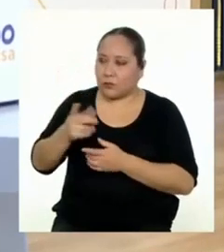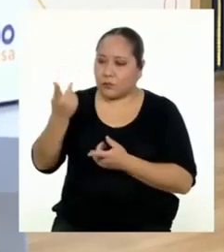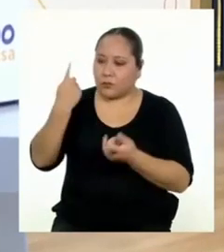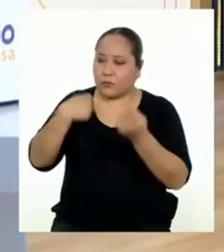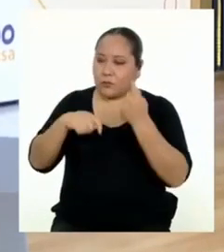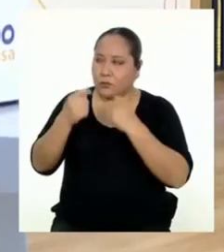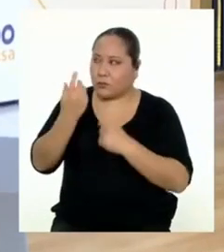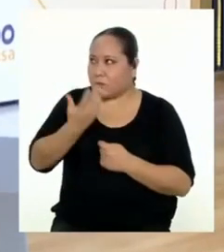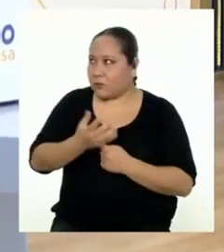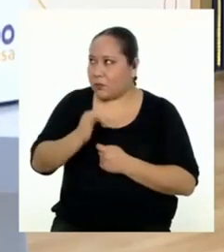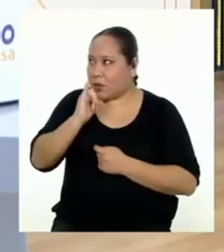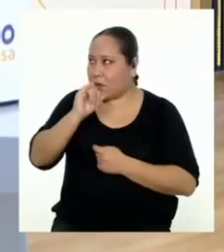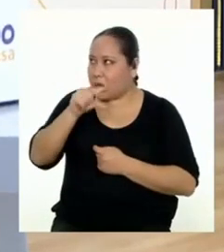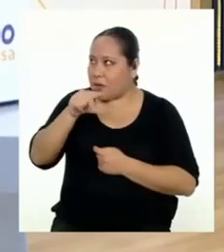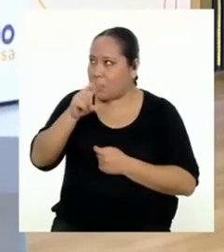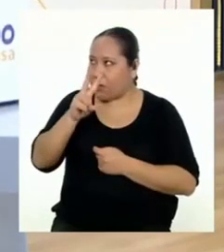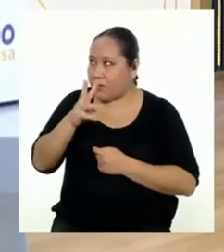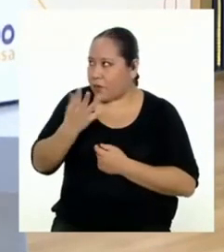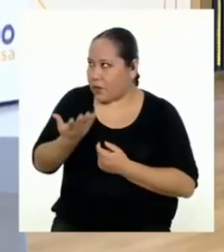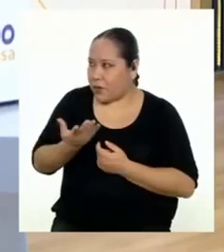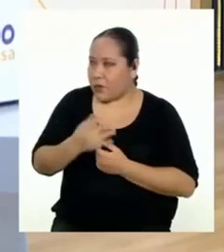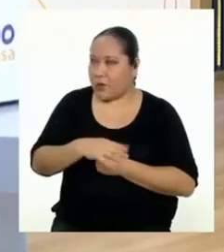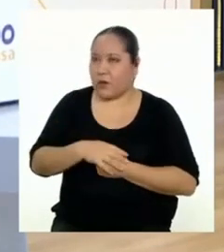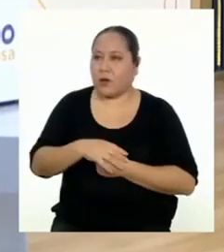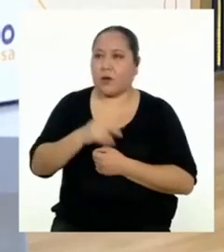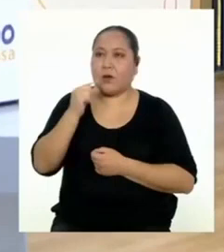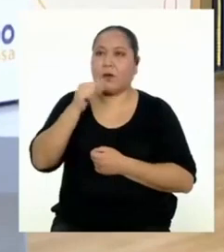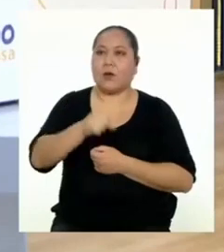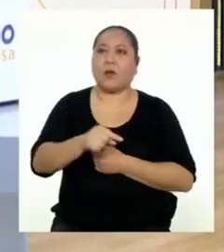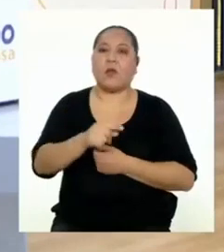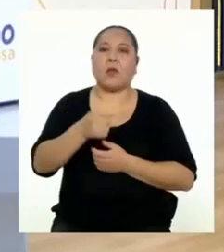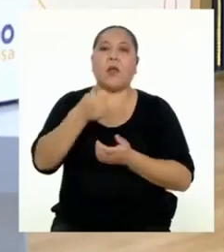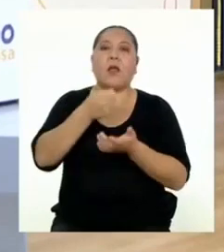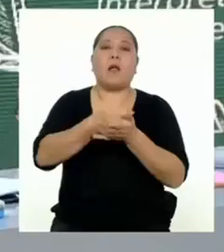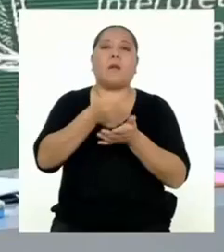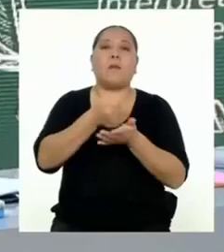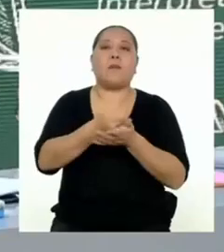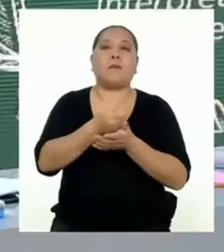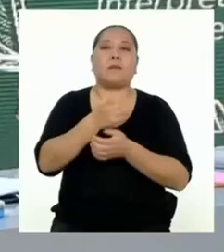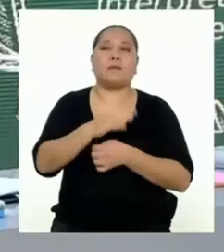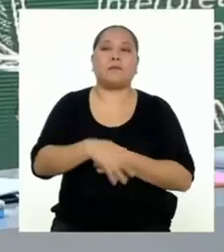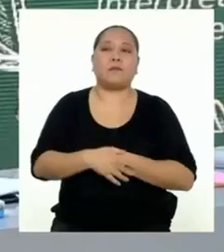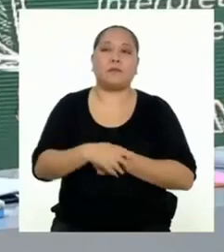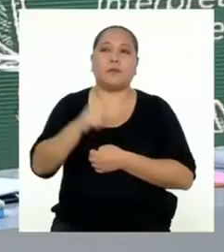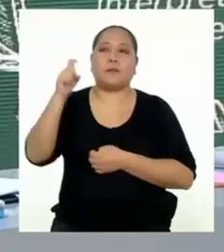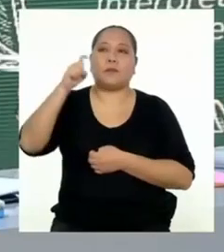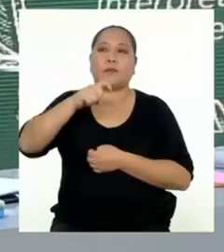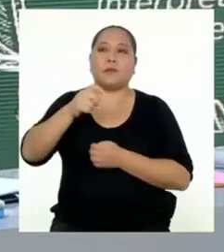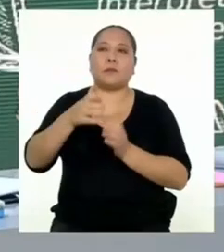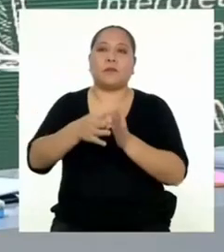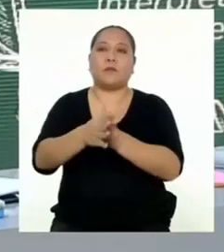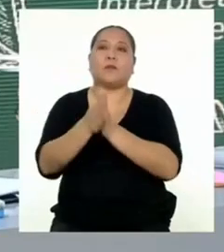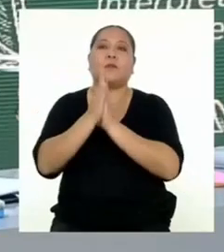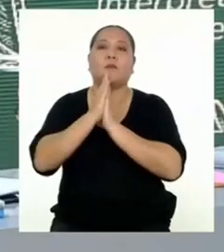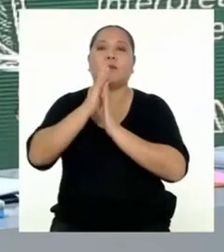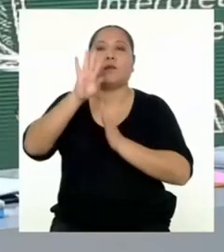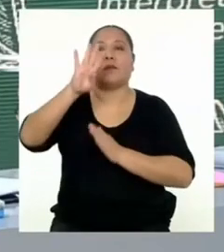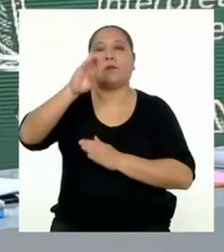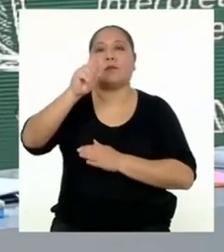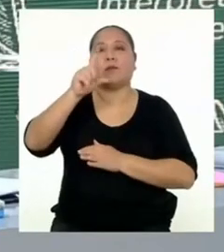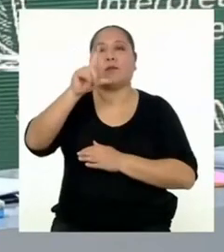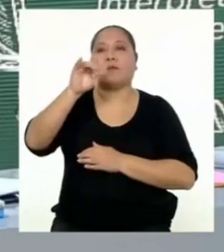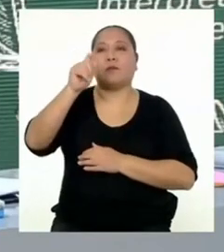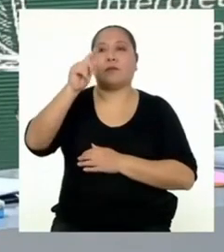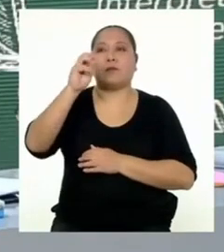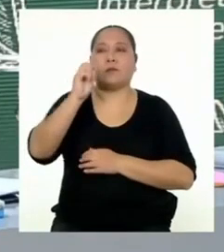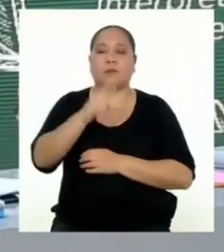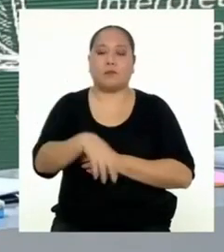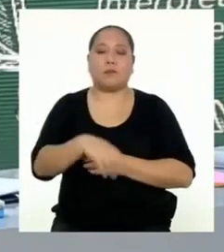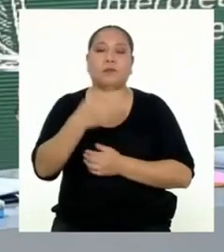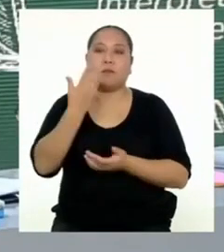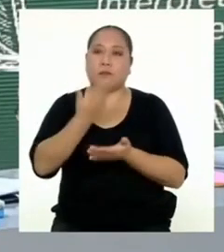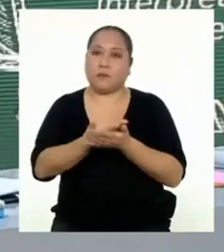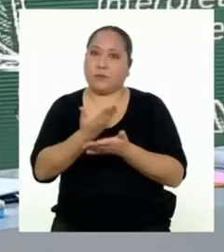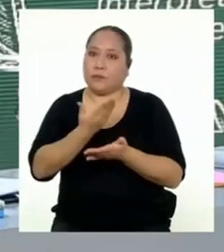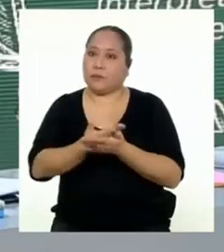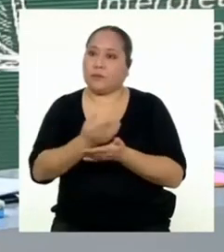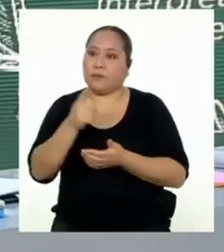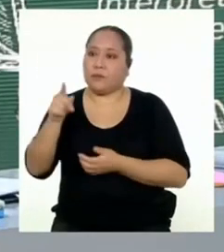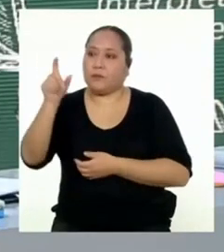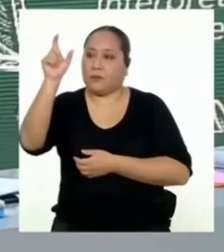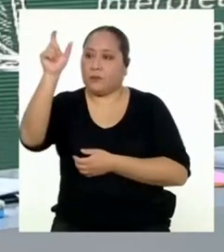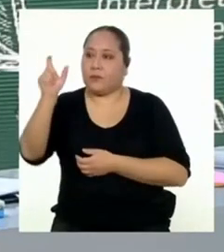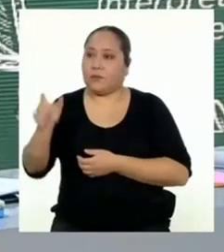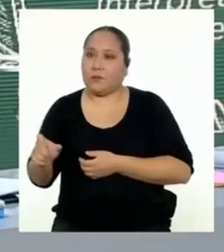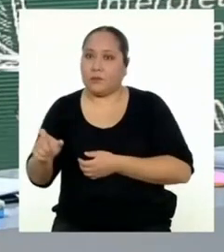las ventas, IGB, en el precio. Debemos pedir la boleta de venta para asegurarnos que